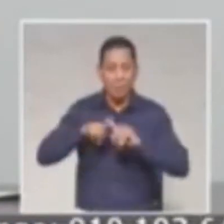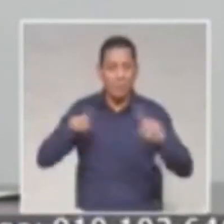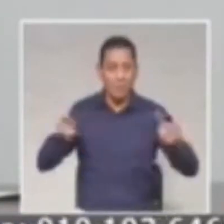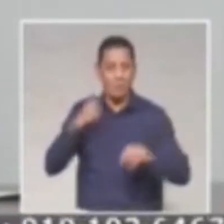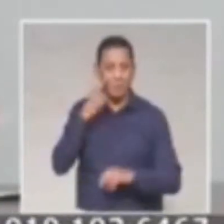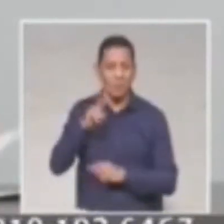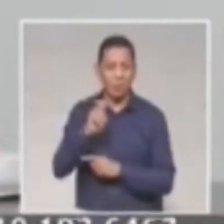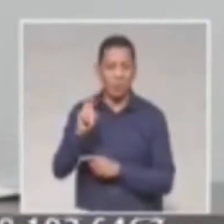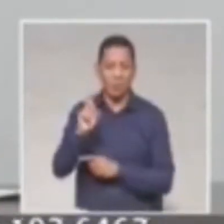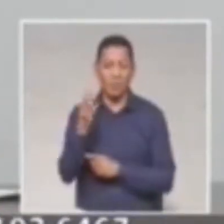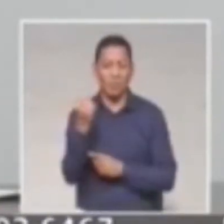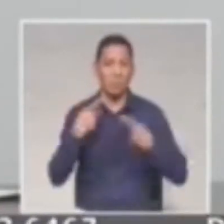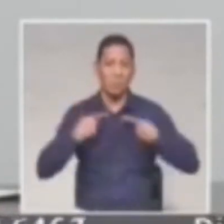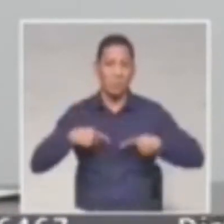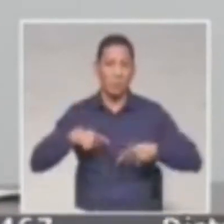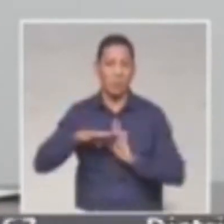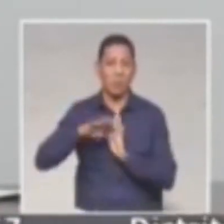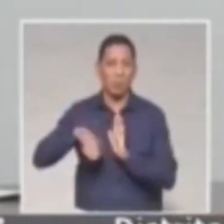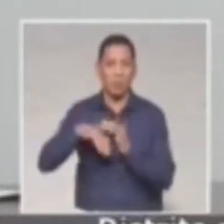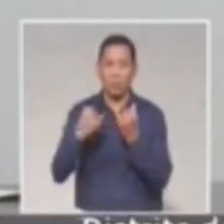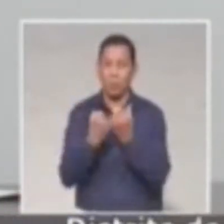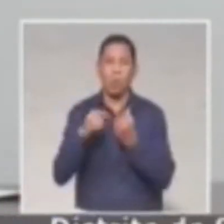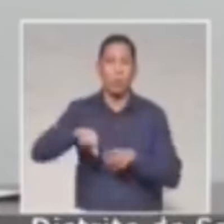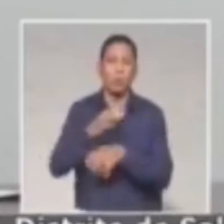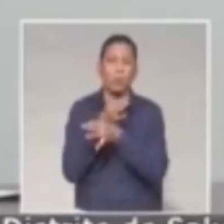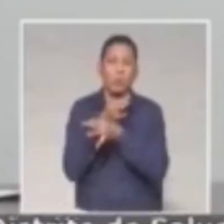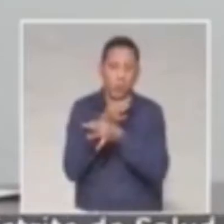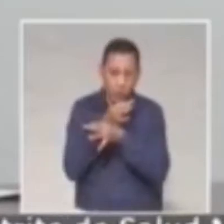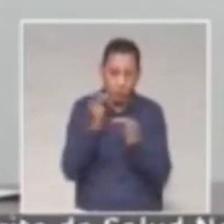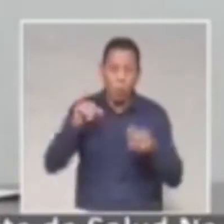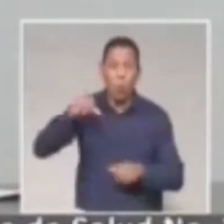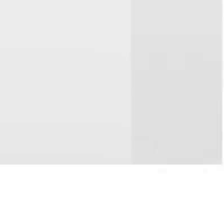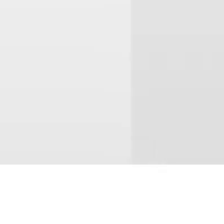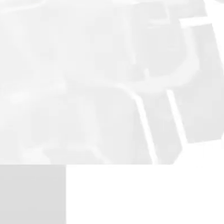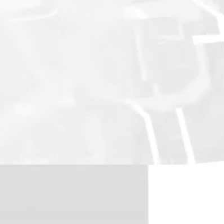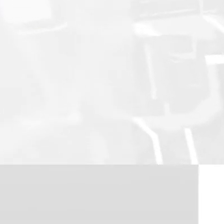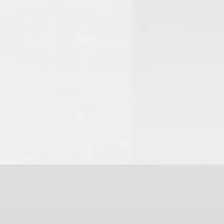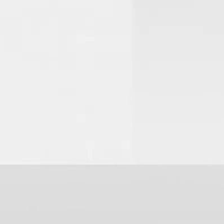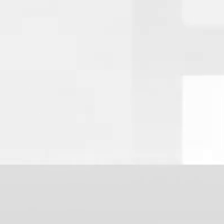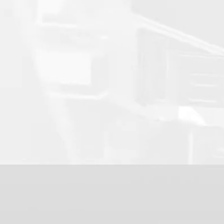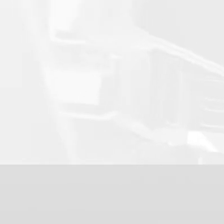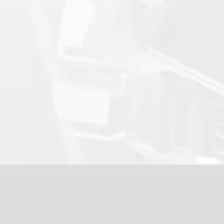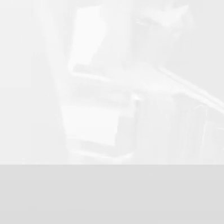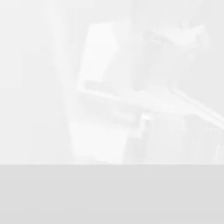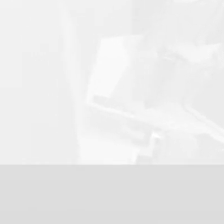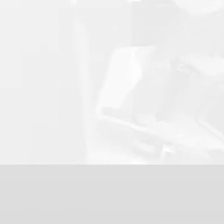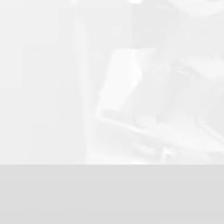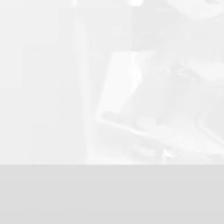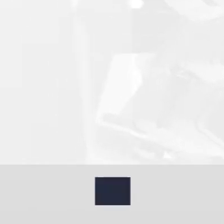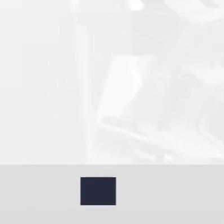El secretario de Salud José Manuel Cruz Castellanos dio a conocer 64 nuevos casos de COVID-19 en Chiapas, llegando